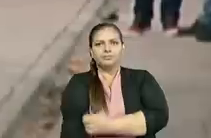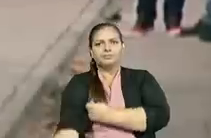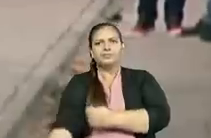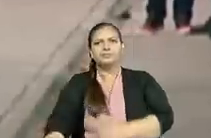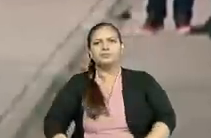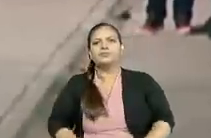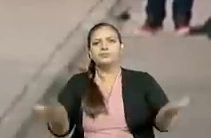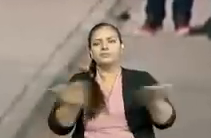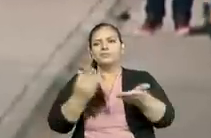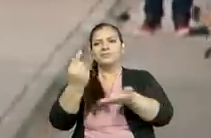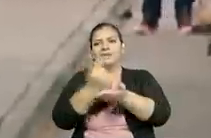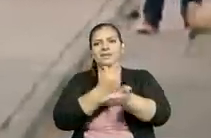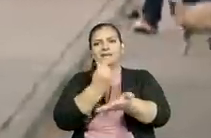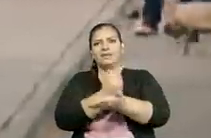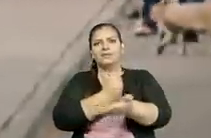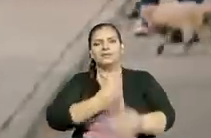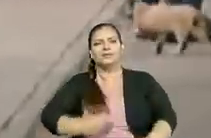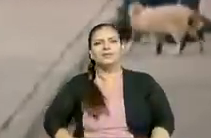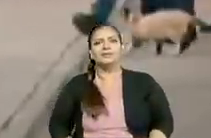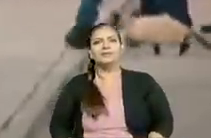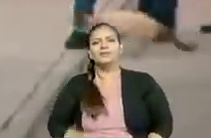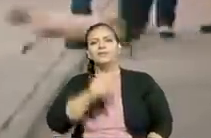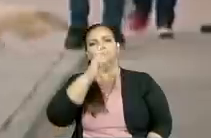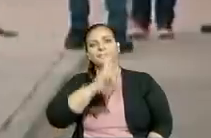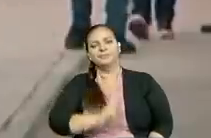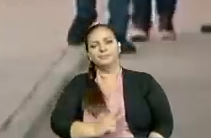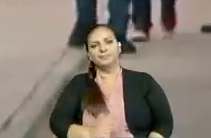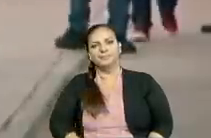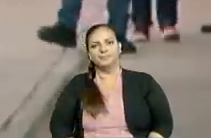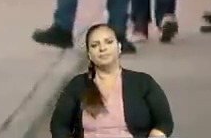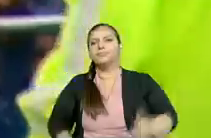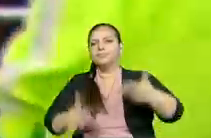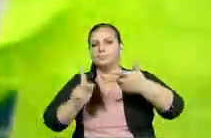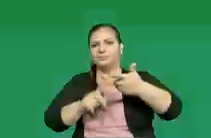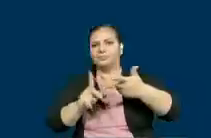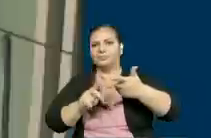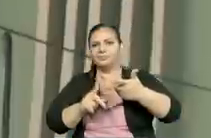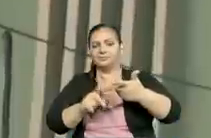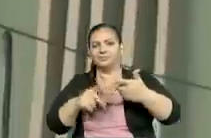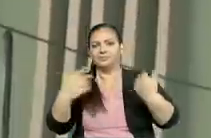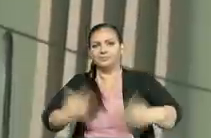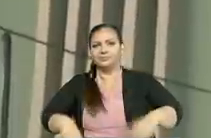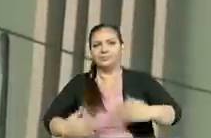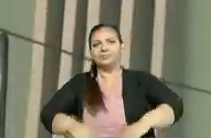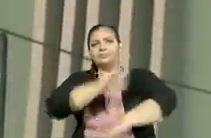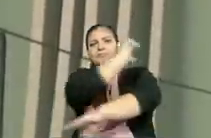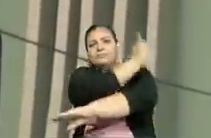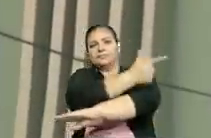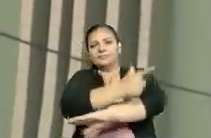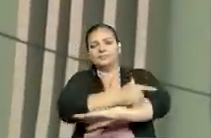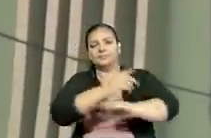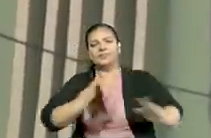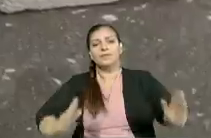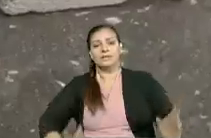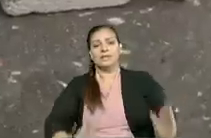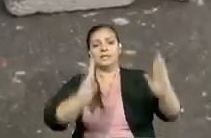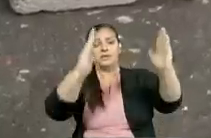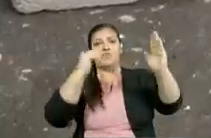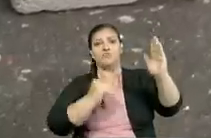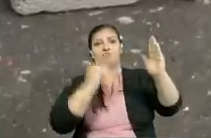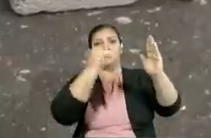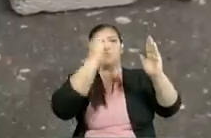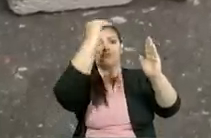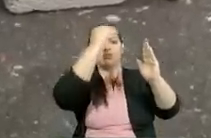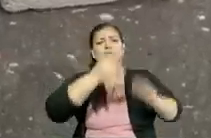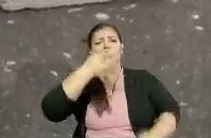la principal sospechosa de este macabro asesinato ocurrido en el Guasmo Sur. Además, una menor falleció tras caer